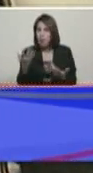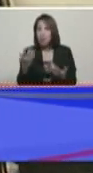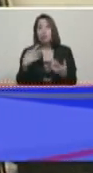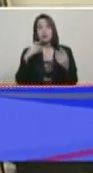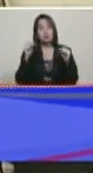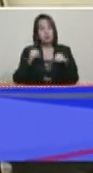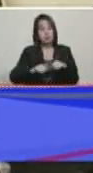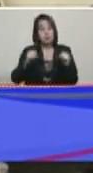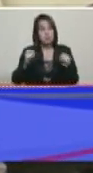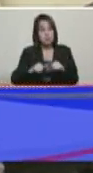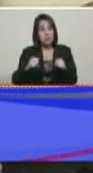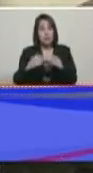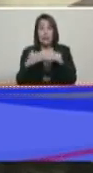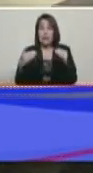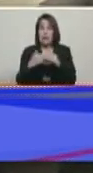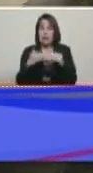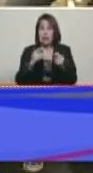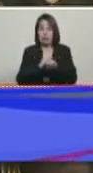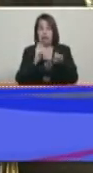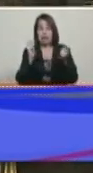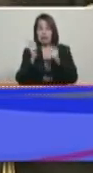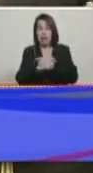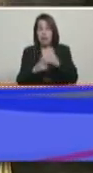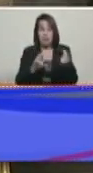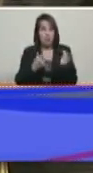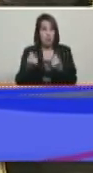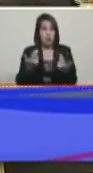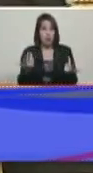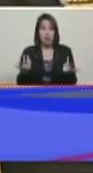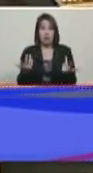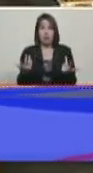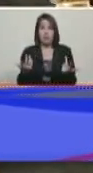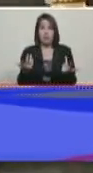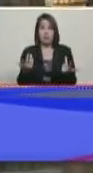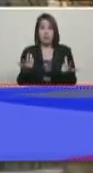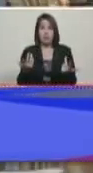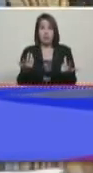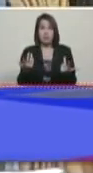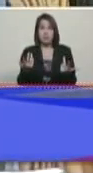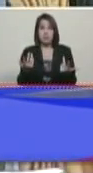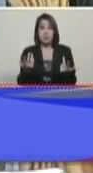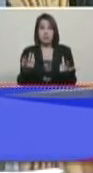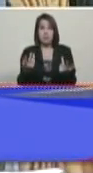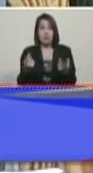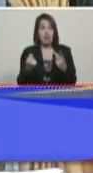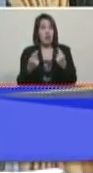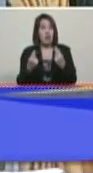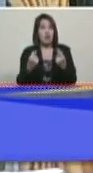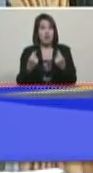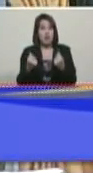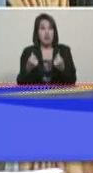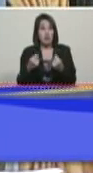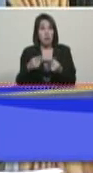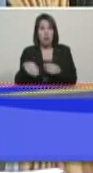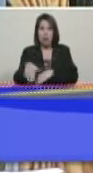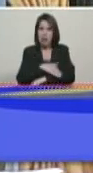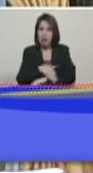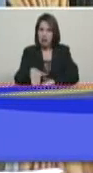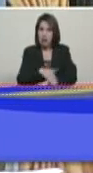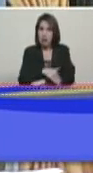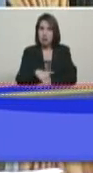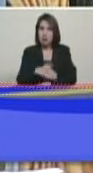Correcto, además que entró la reconversión monetaria. Tenemos que resolver el problema del efectivo en la calle. Presidente del Banco Central de